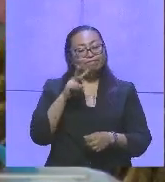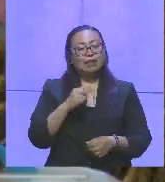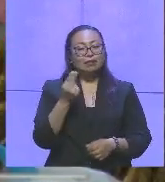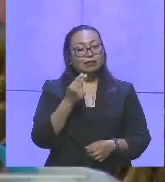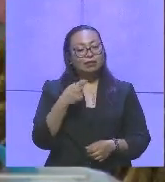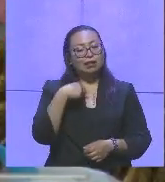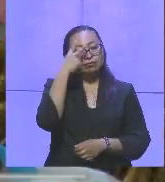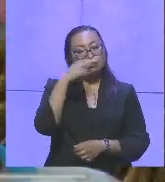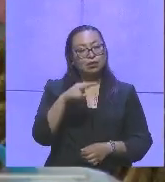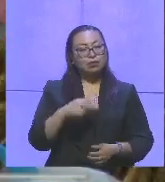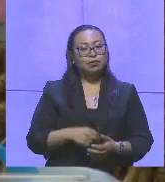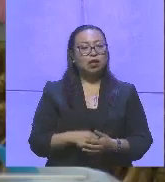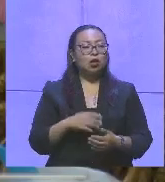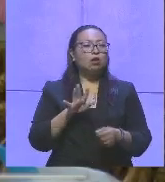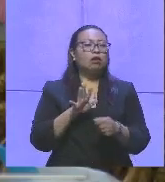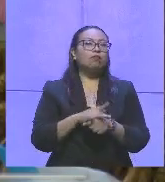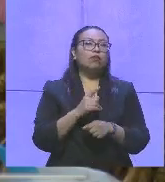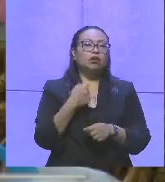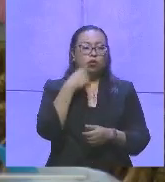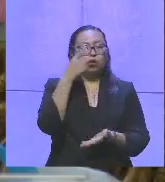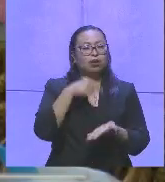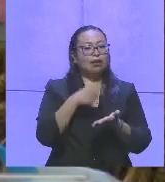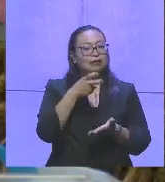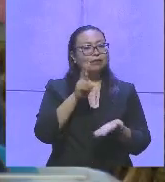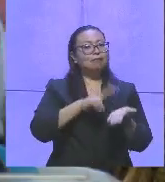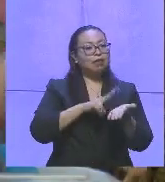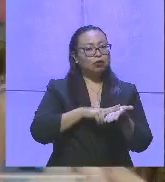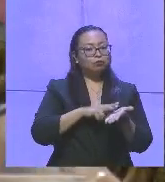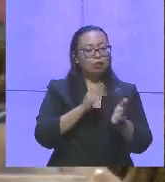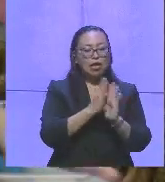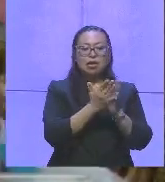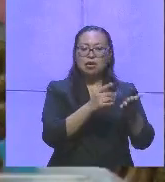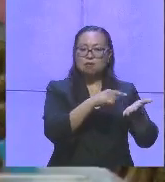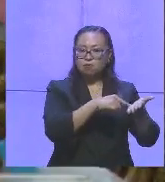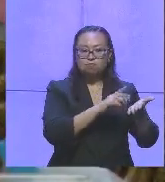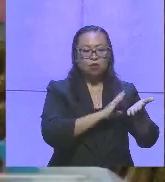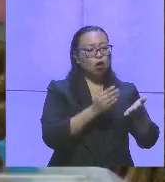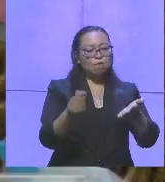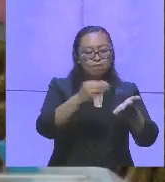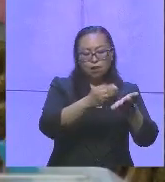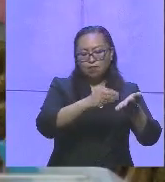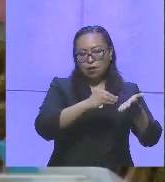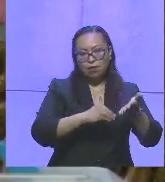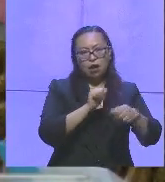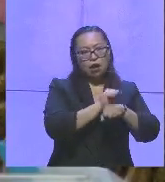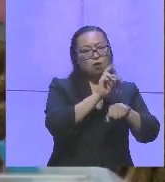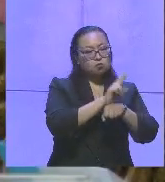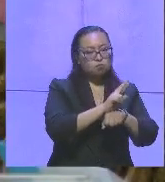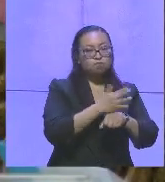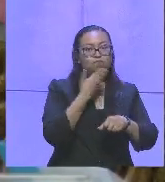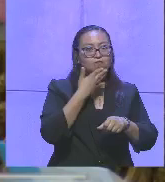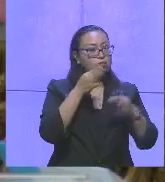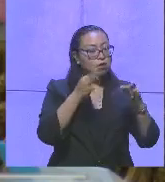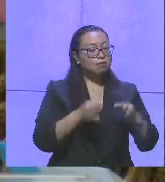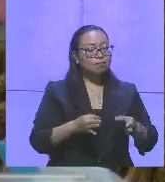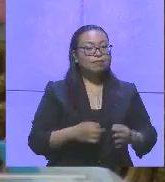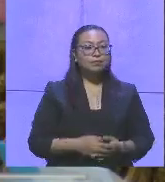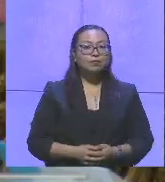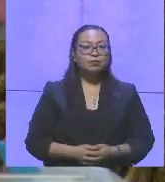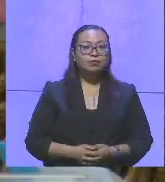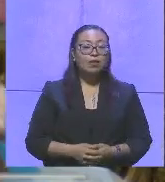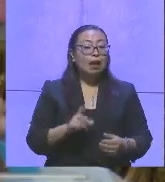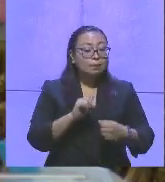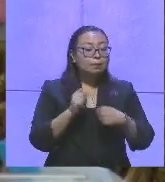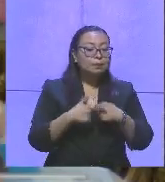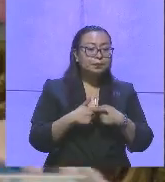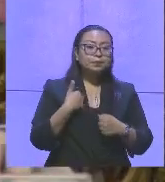Entonces, ese es un gran valor que encuentro en la obra y que lo plasman con mucha claridad los autores. Yo quisiera tocar